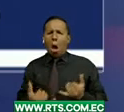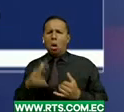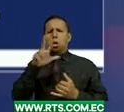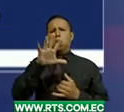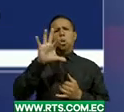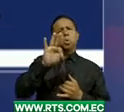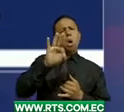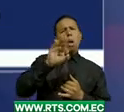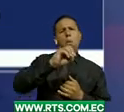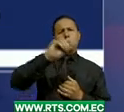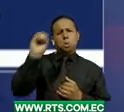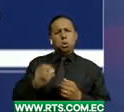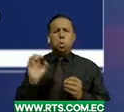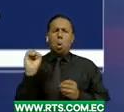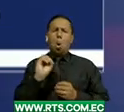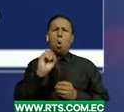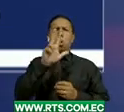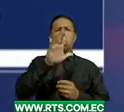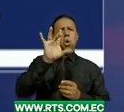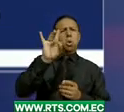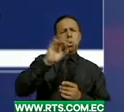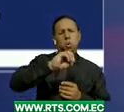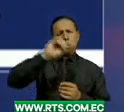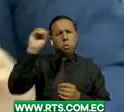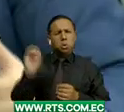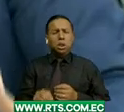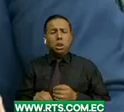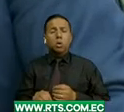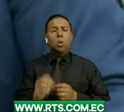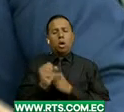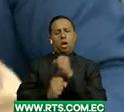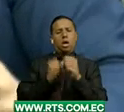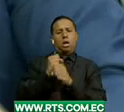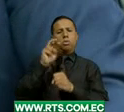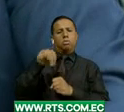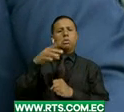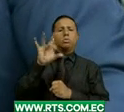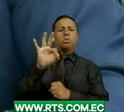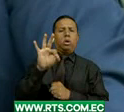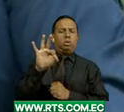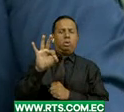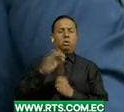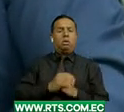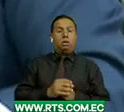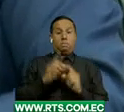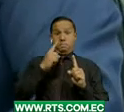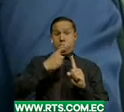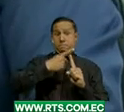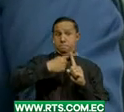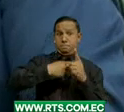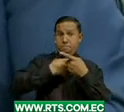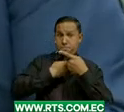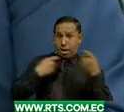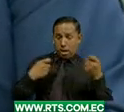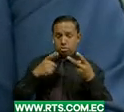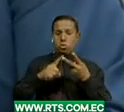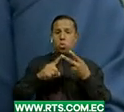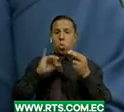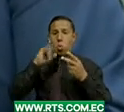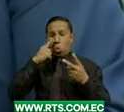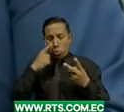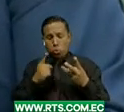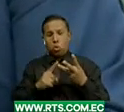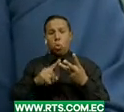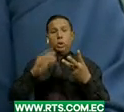38.8 por ciento entre marzo y diciembre de 2019 en marzo septiembre y diciembre 2019